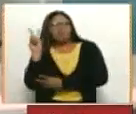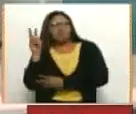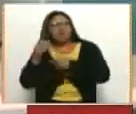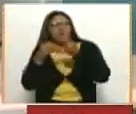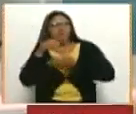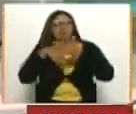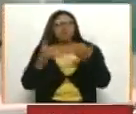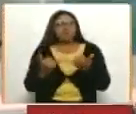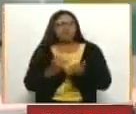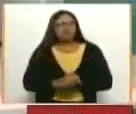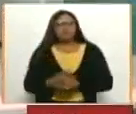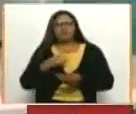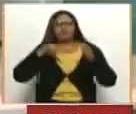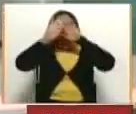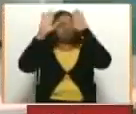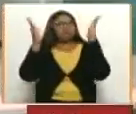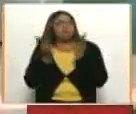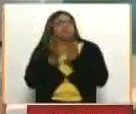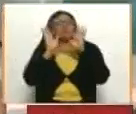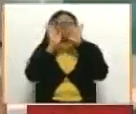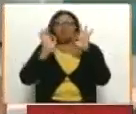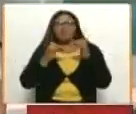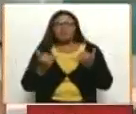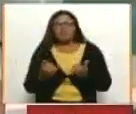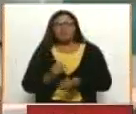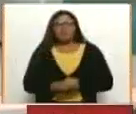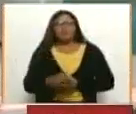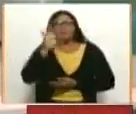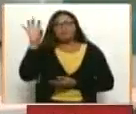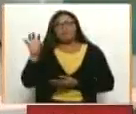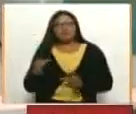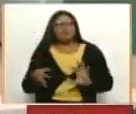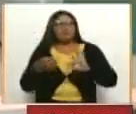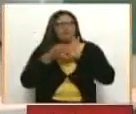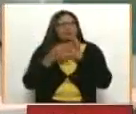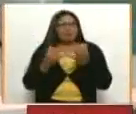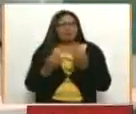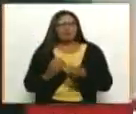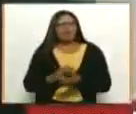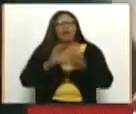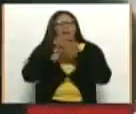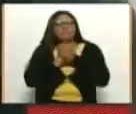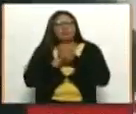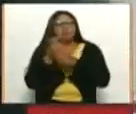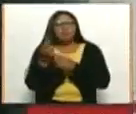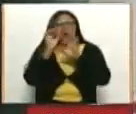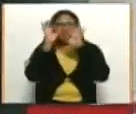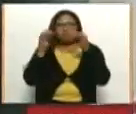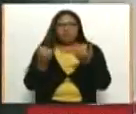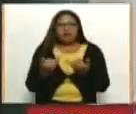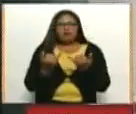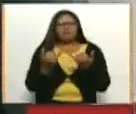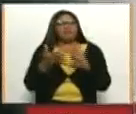posicionando en el mundo y de qué manera países hermanos, aliados y amigos tratan de buscar las maneras de